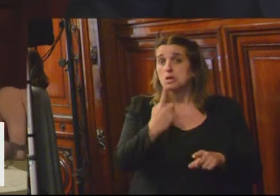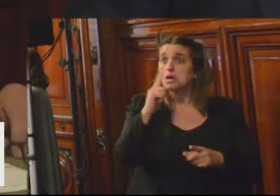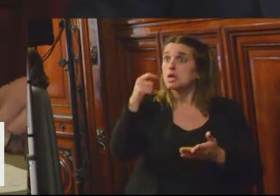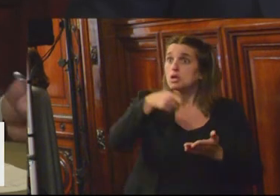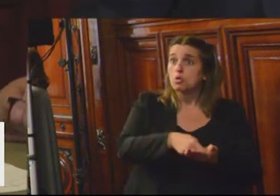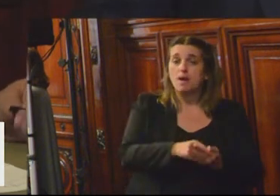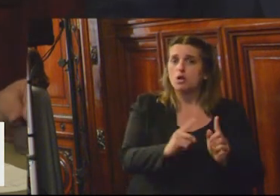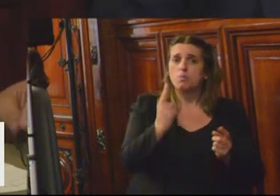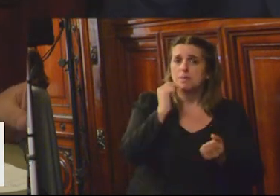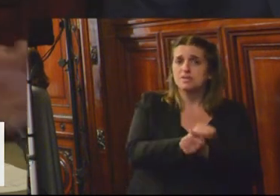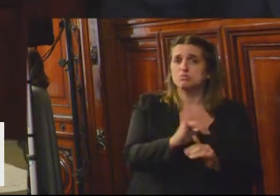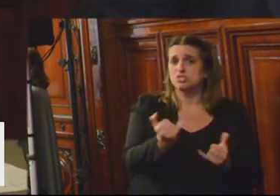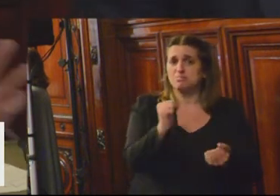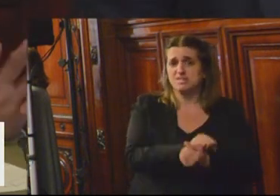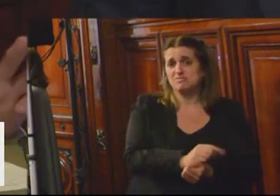paga no puede ir preso porque ya está.